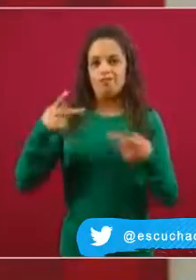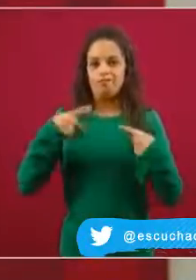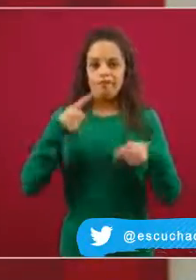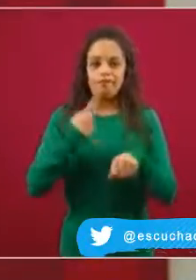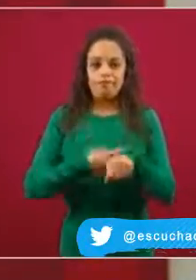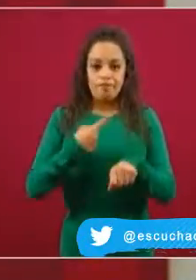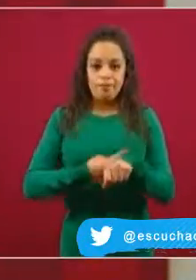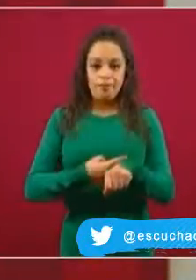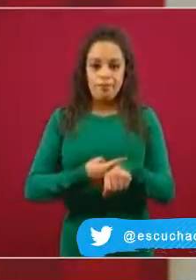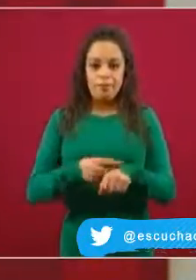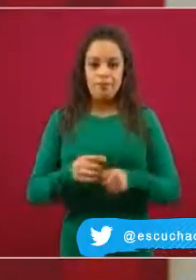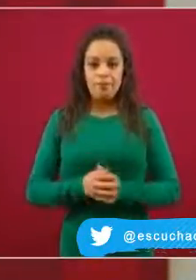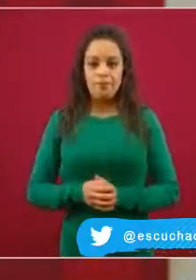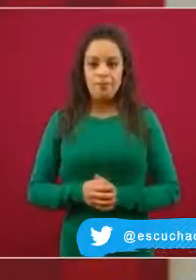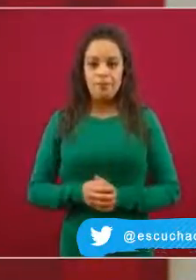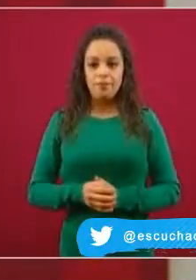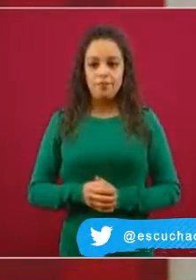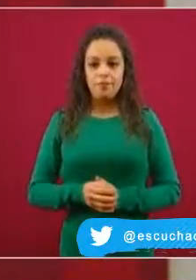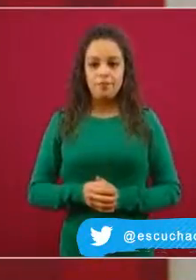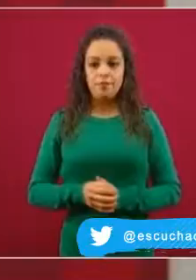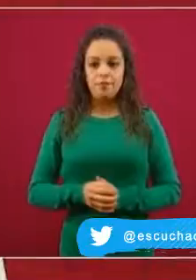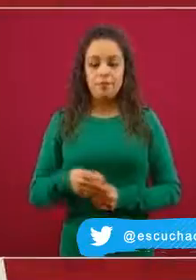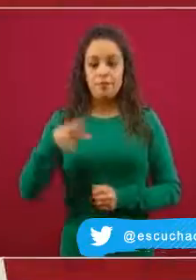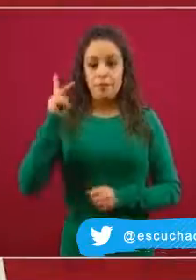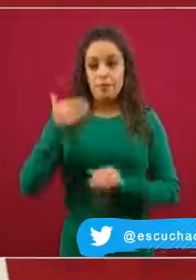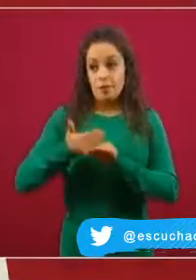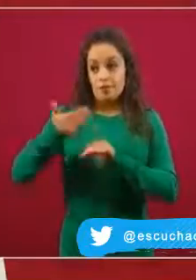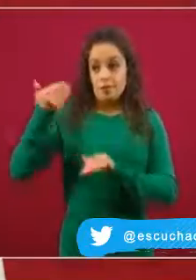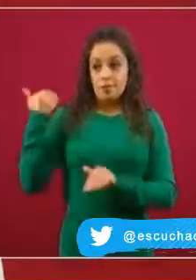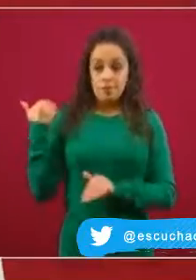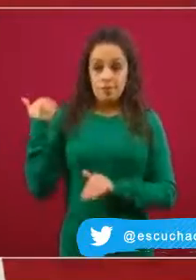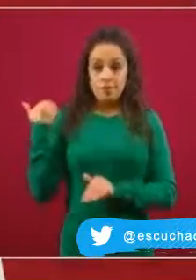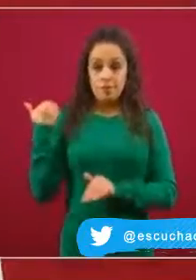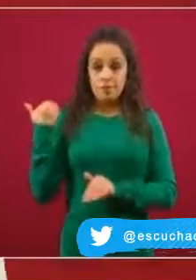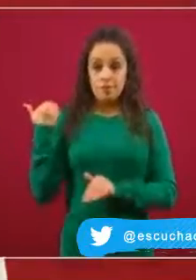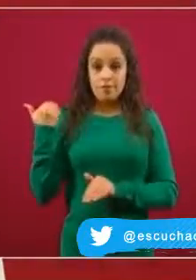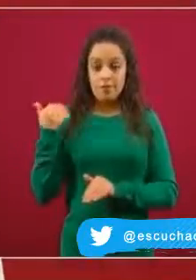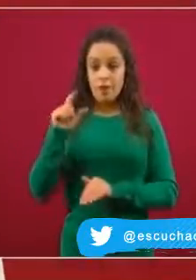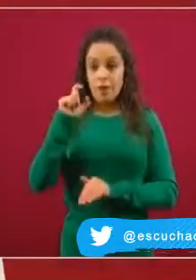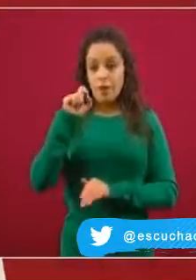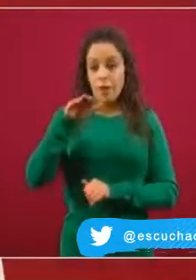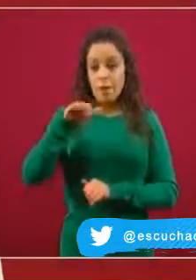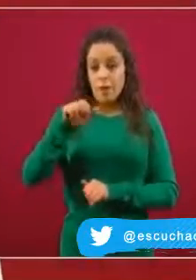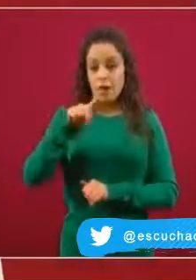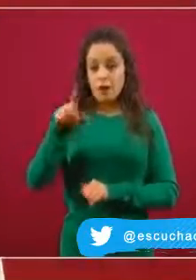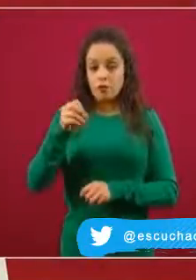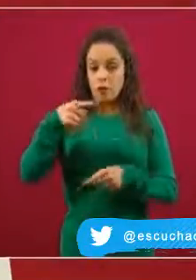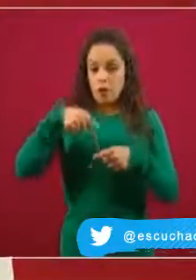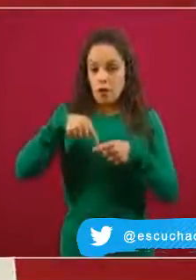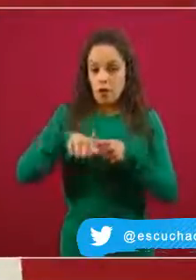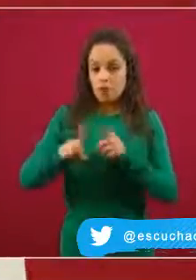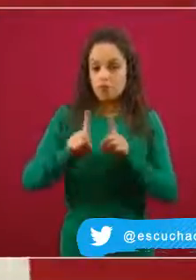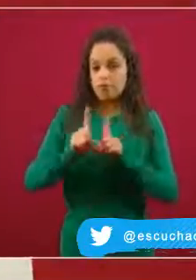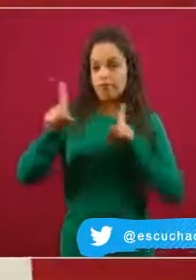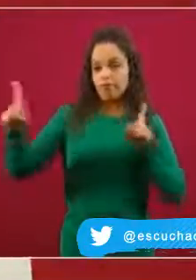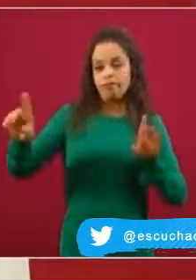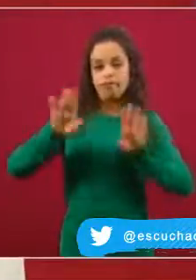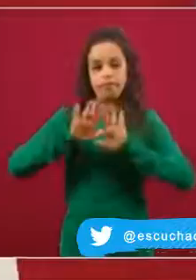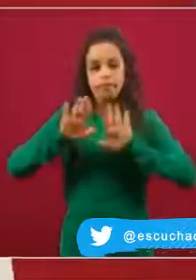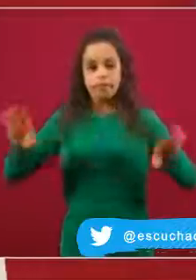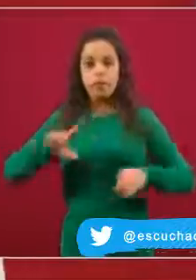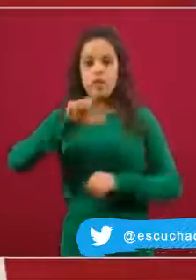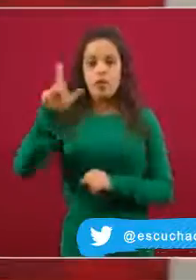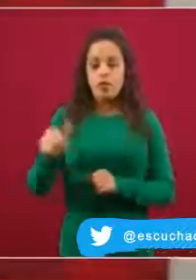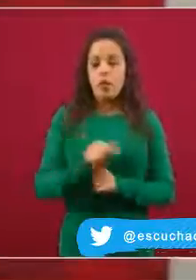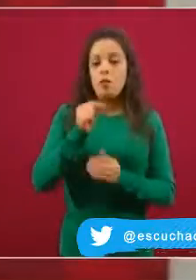tomado las medidas de sana distancia, nosotros iniciamos el 20 de marzo con diversas medidas que fuimos incrementando,